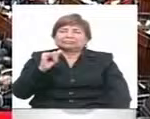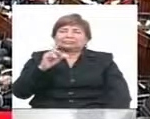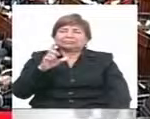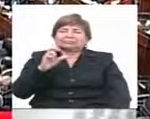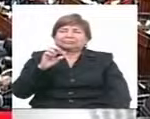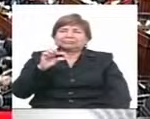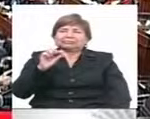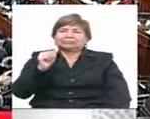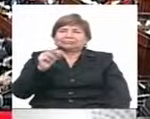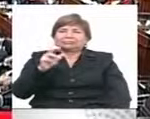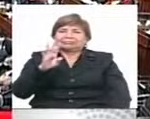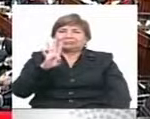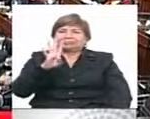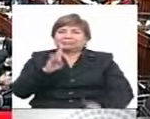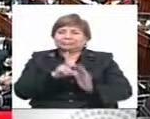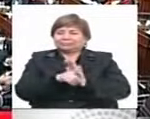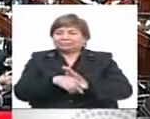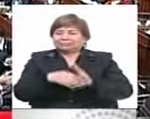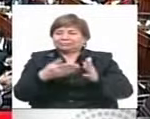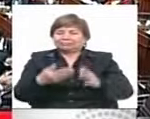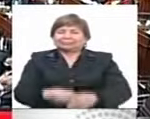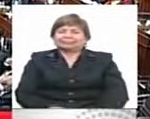No. ¿Qué hacen ahí sentados?